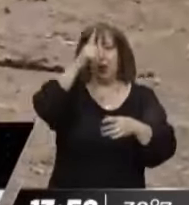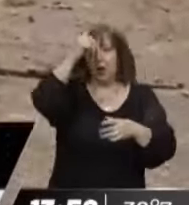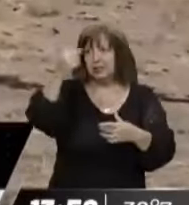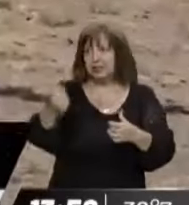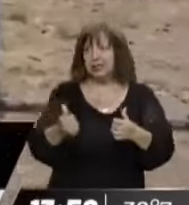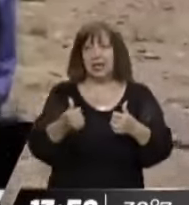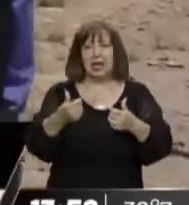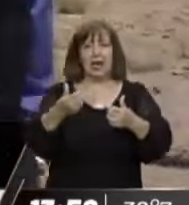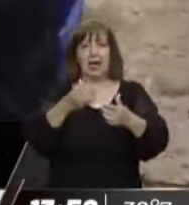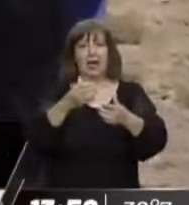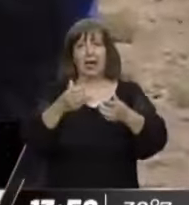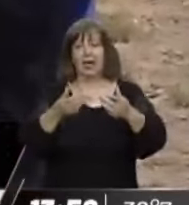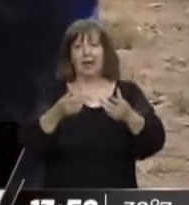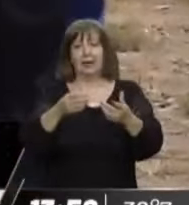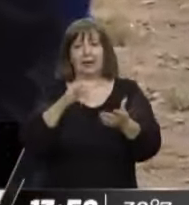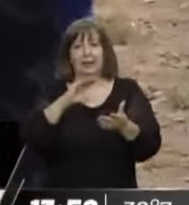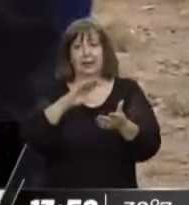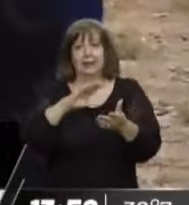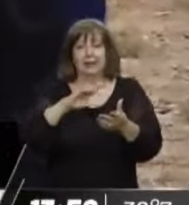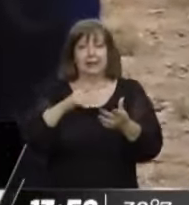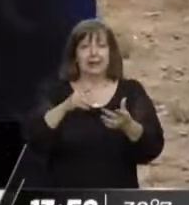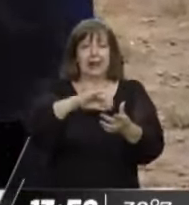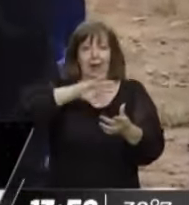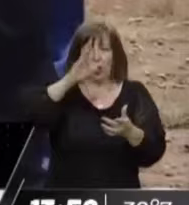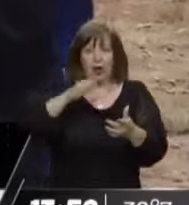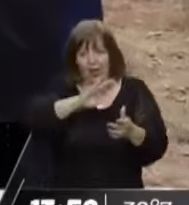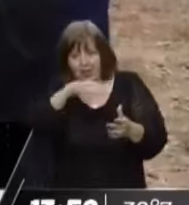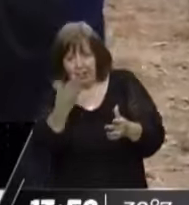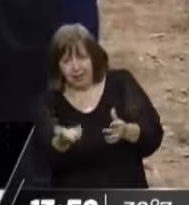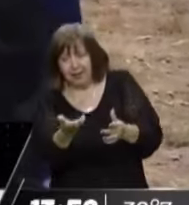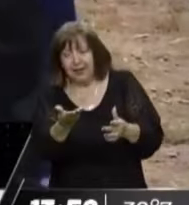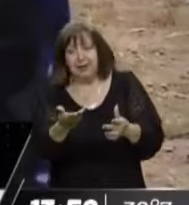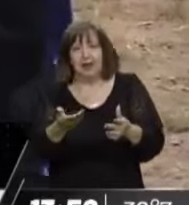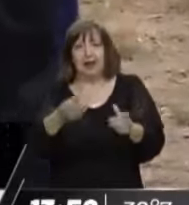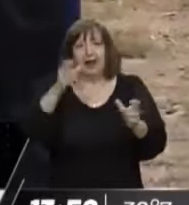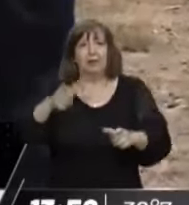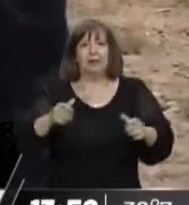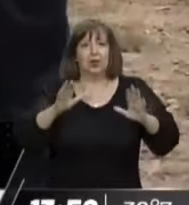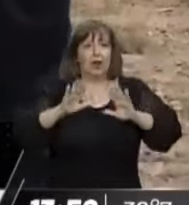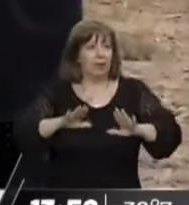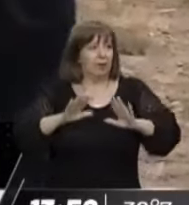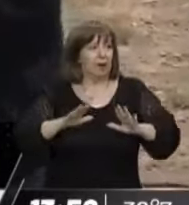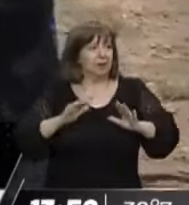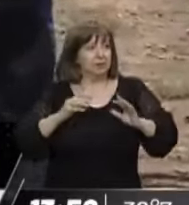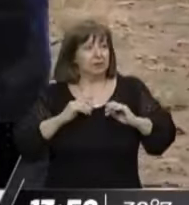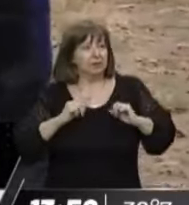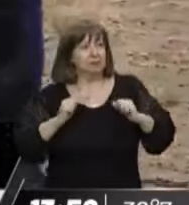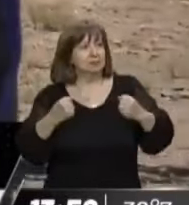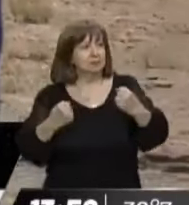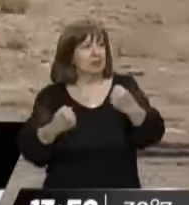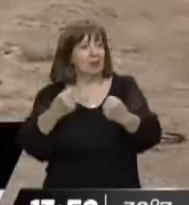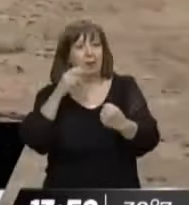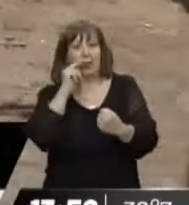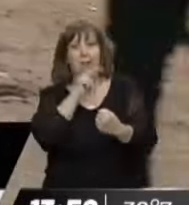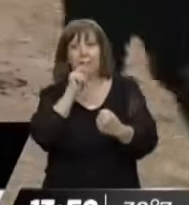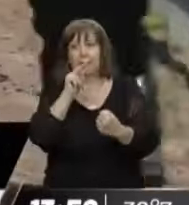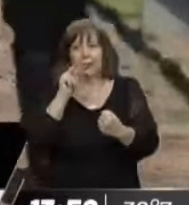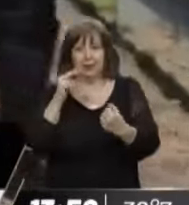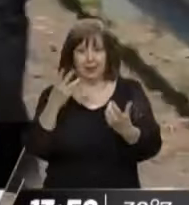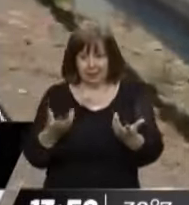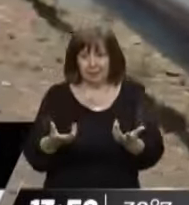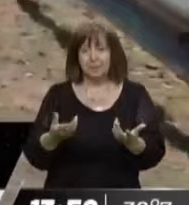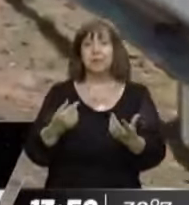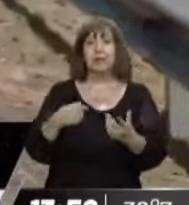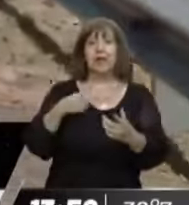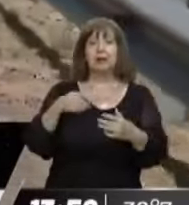en el medio de las dos trochas, tanto la que va hacia el norte y la que va hacia el sur, claro, se ve afectado y van pasando despacio.